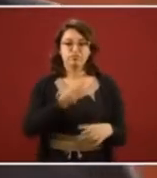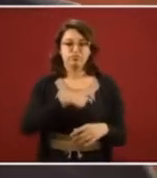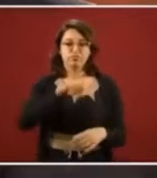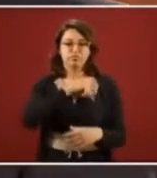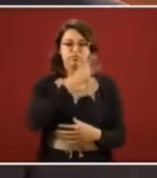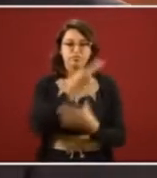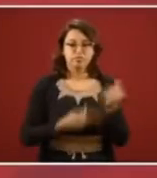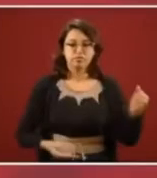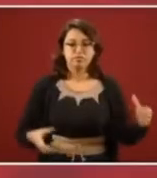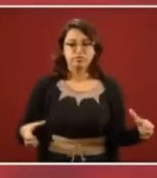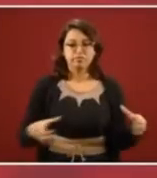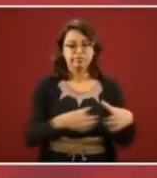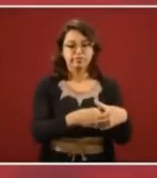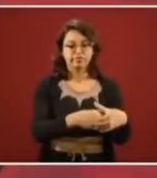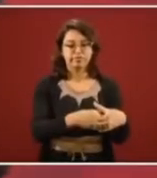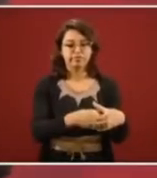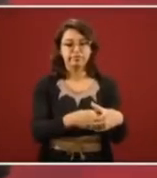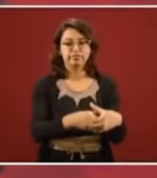sí